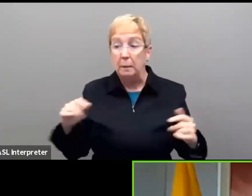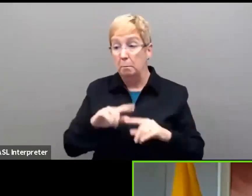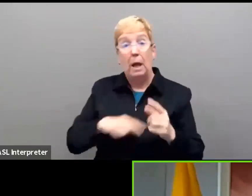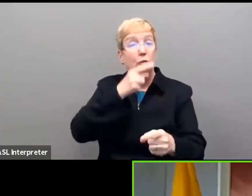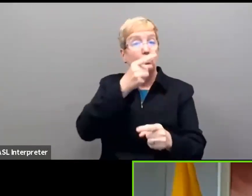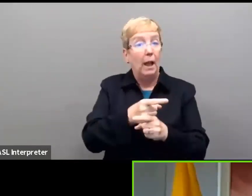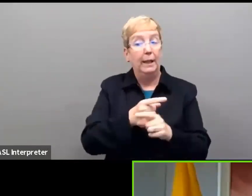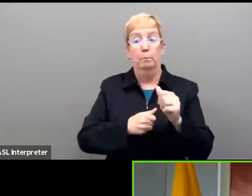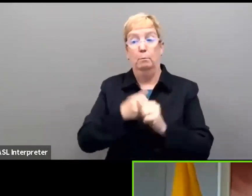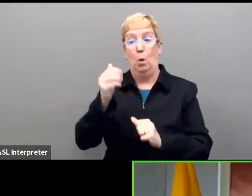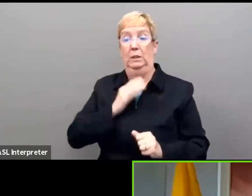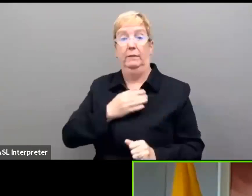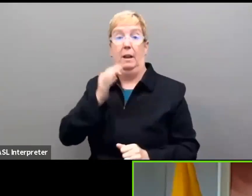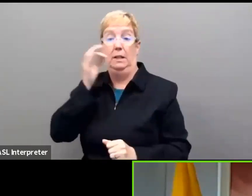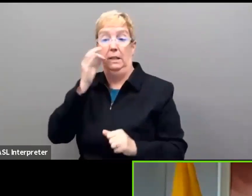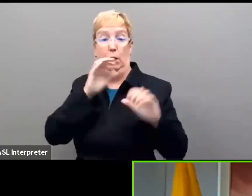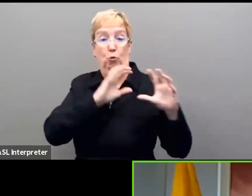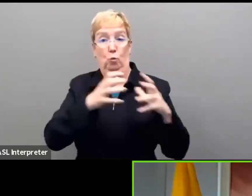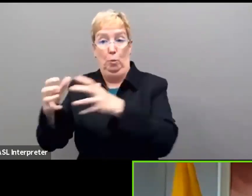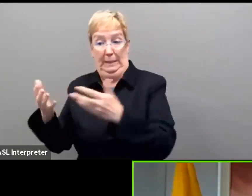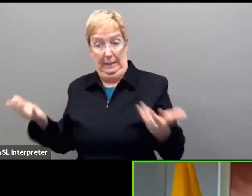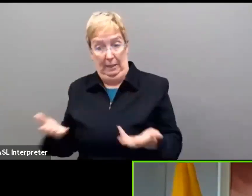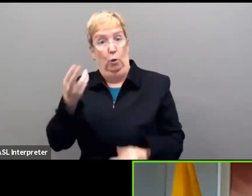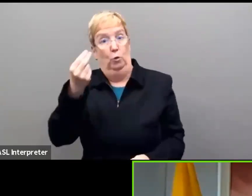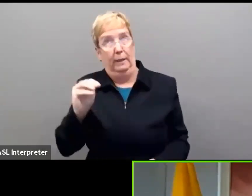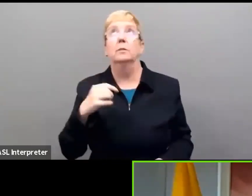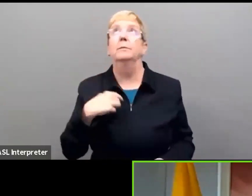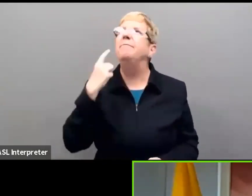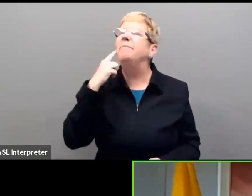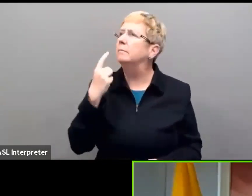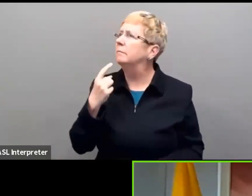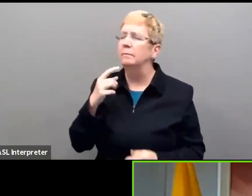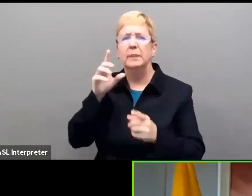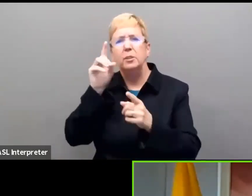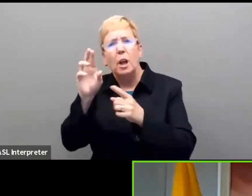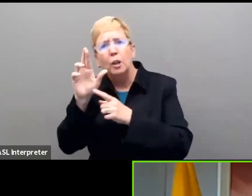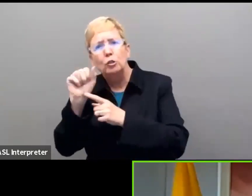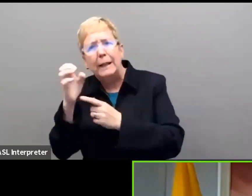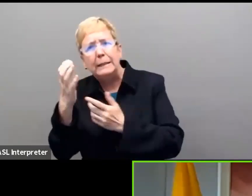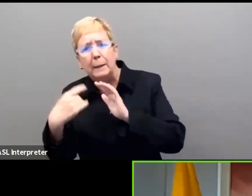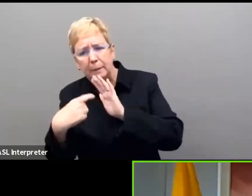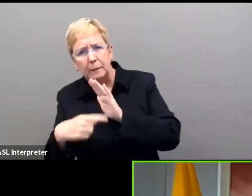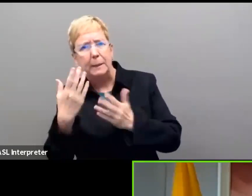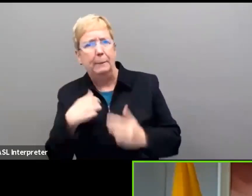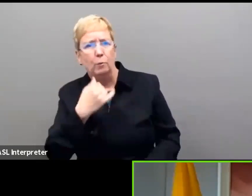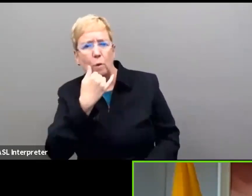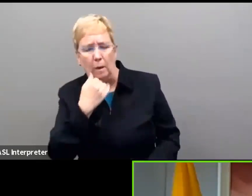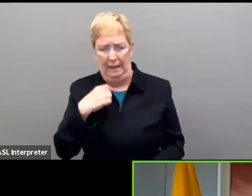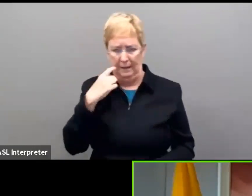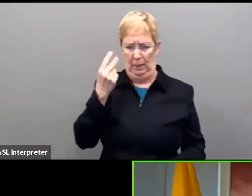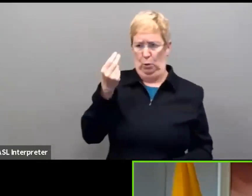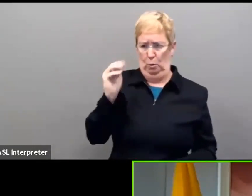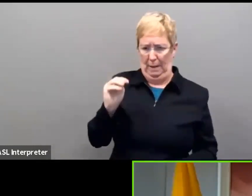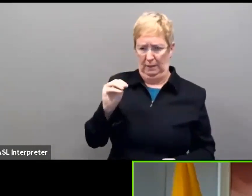para el mercado indígena. La mayor parte de este mercado es en exteriores, no va a aplicar el decreto de utilizar